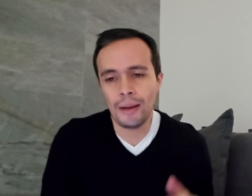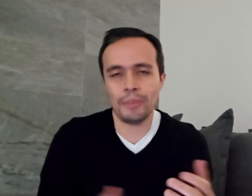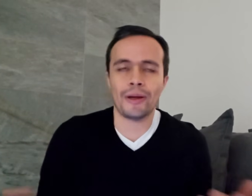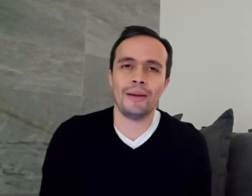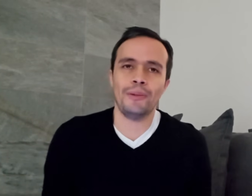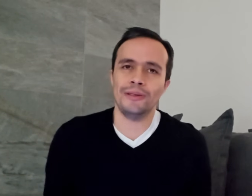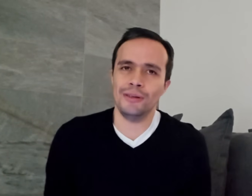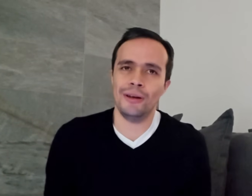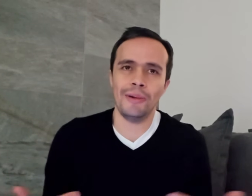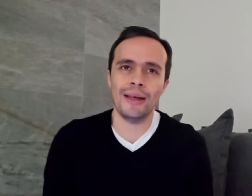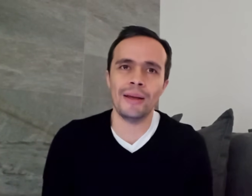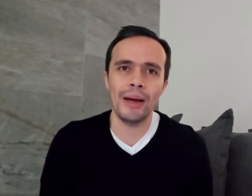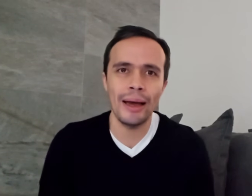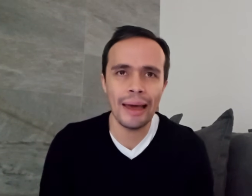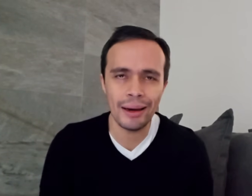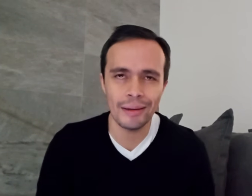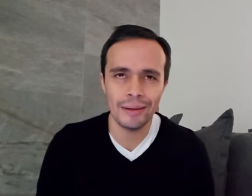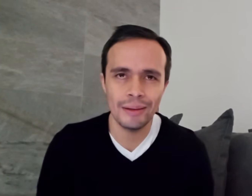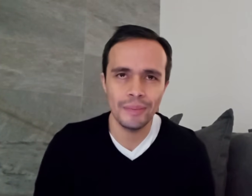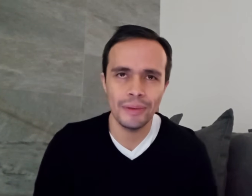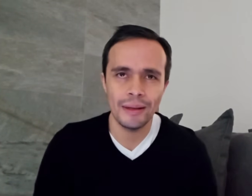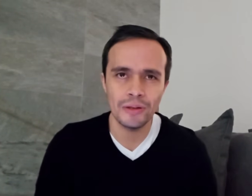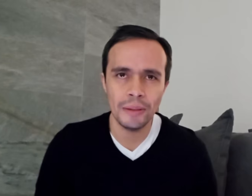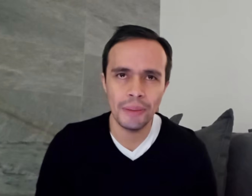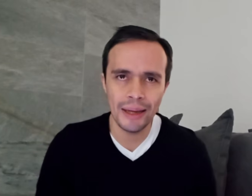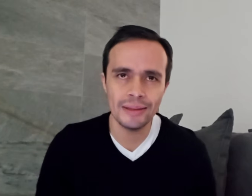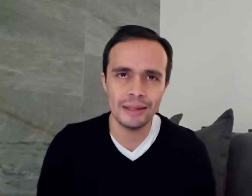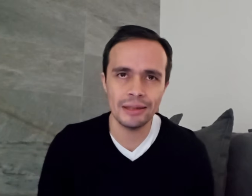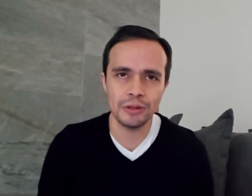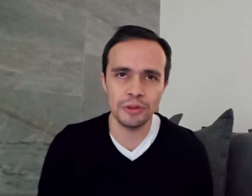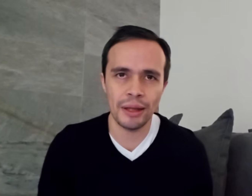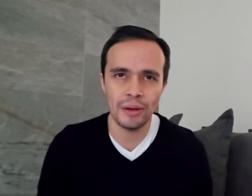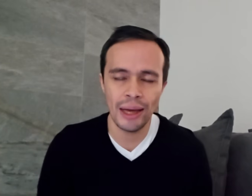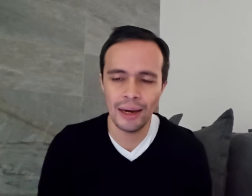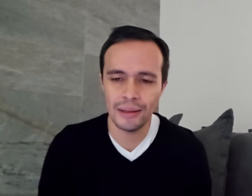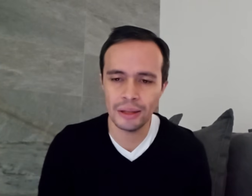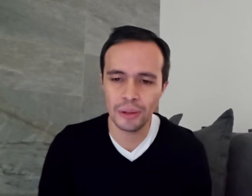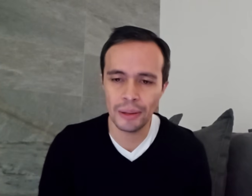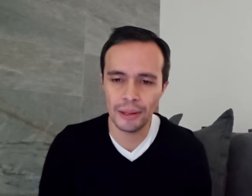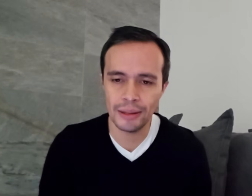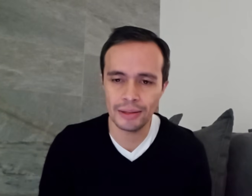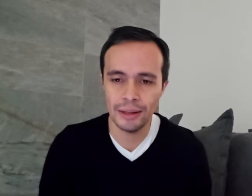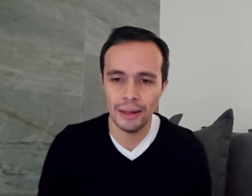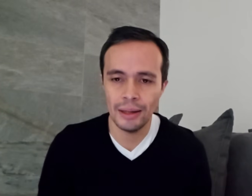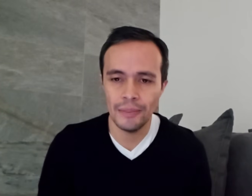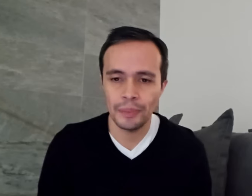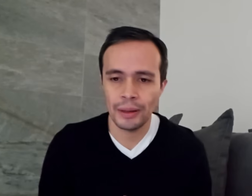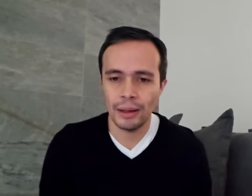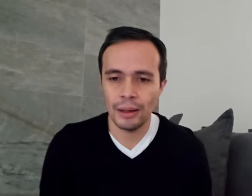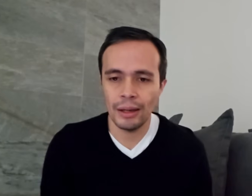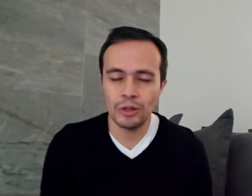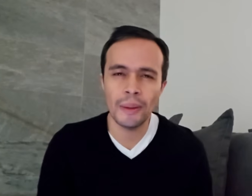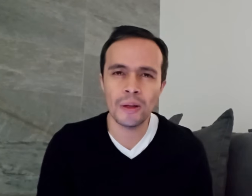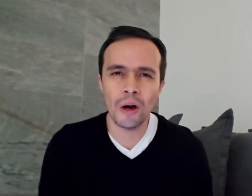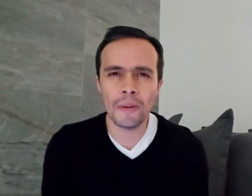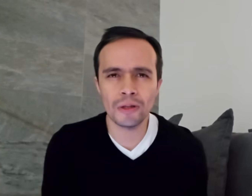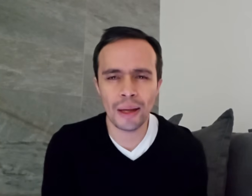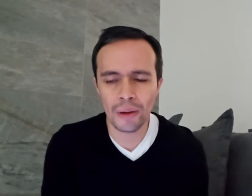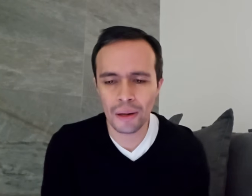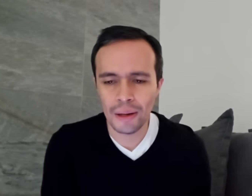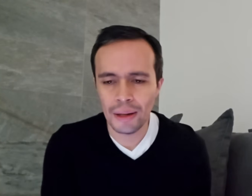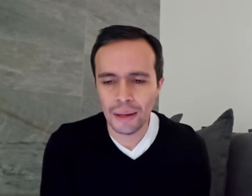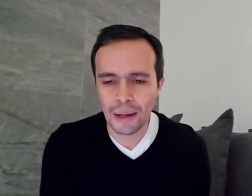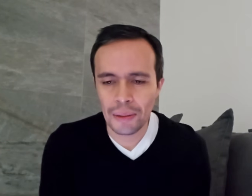perfecta. ¿Por qué? Porque pues no le iba nada mal a él y a sus empresas, a sus editoriales, a sus revistas. En su momento